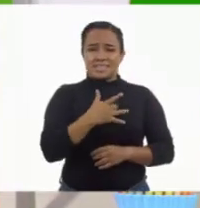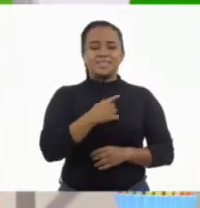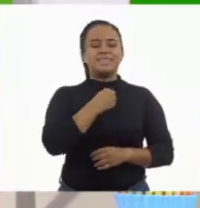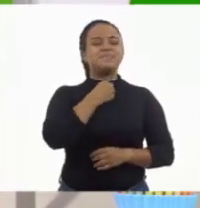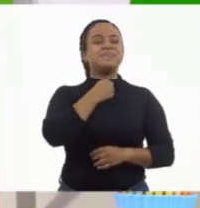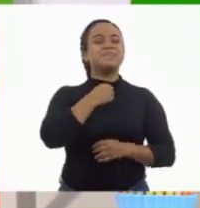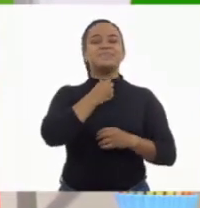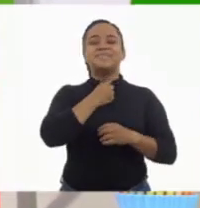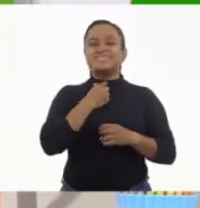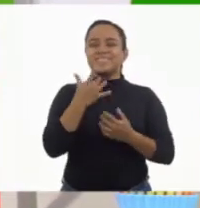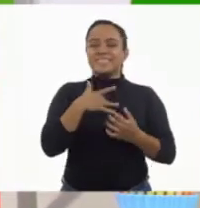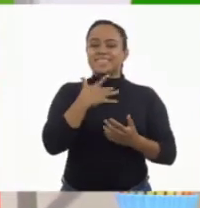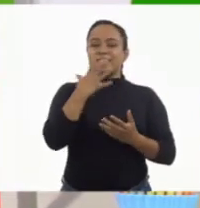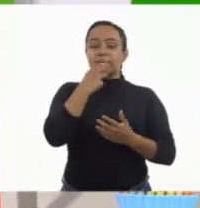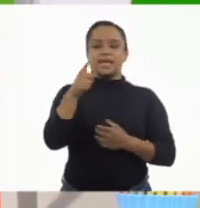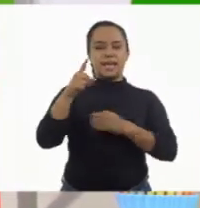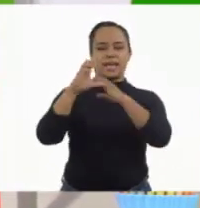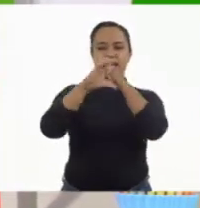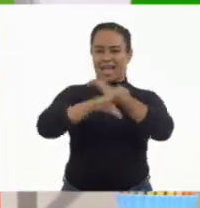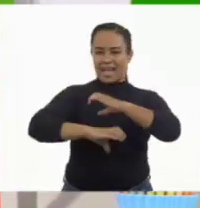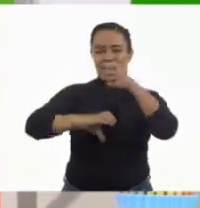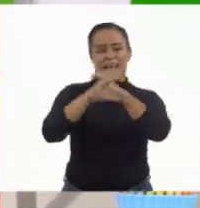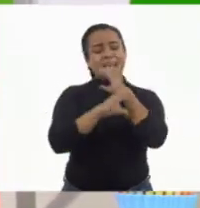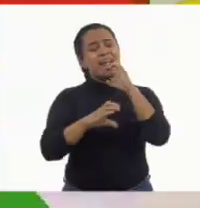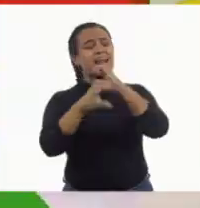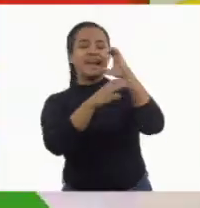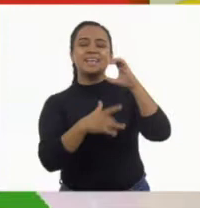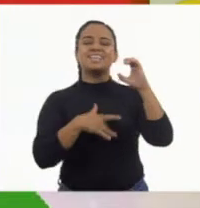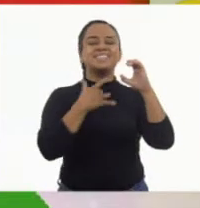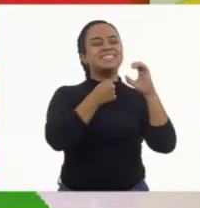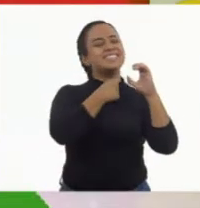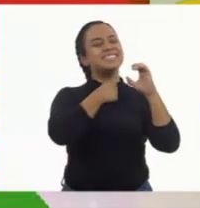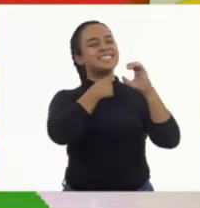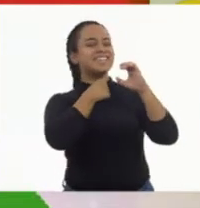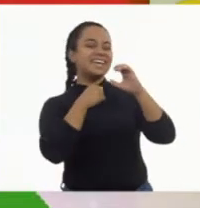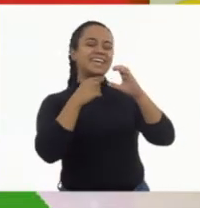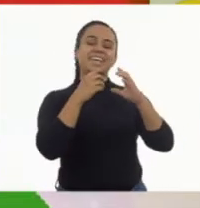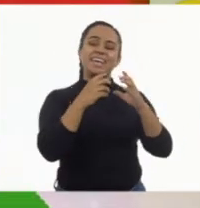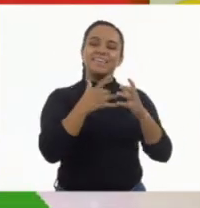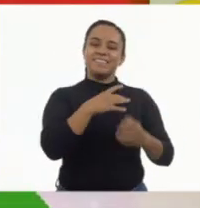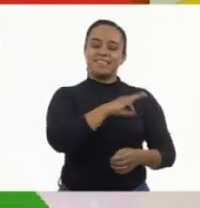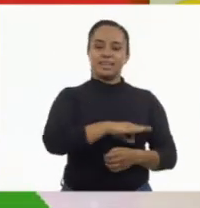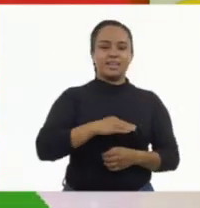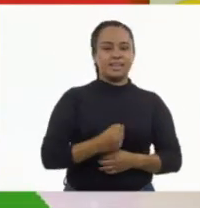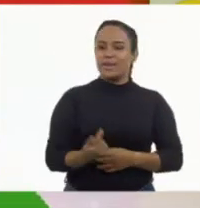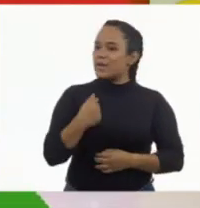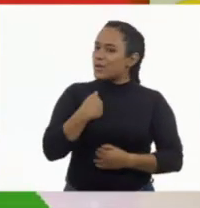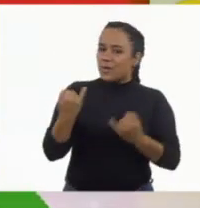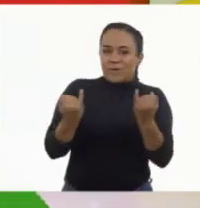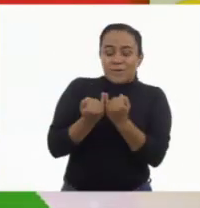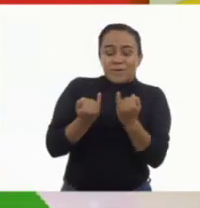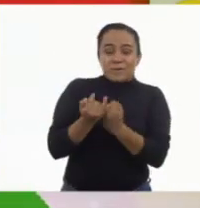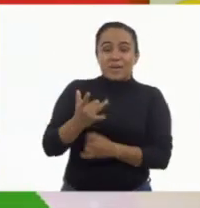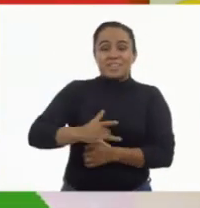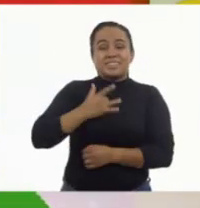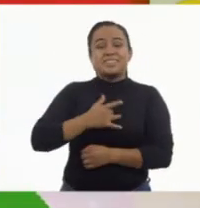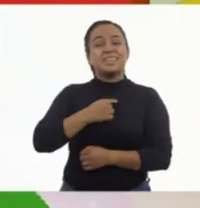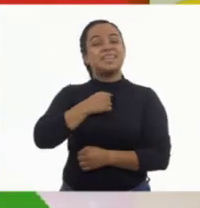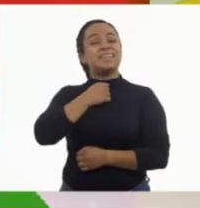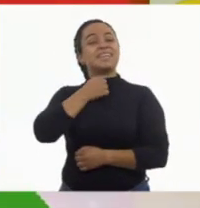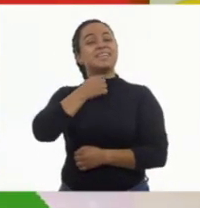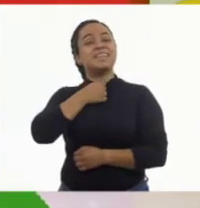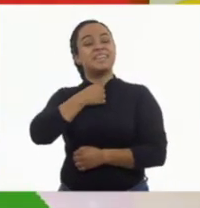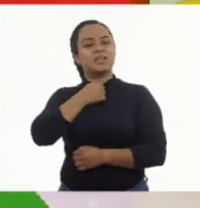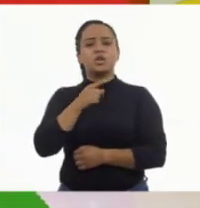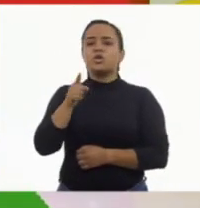su garganta cuando canta su canción favorita. A mí me pasa lo mismo. Yo también la siento aquí. ¿Y tú dónde